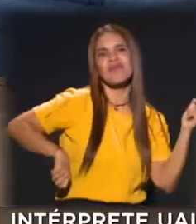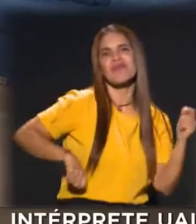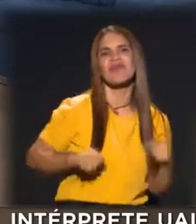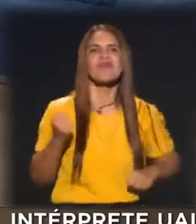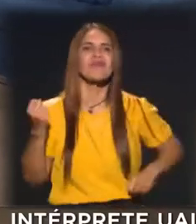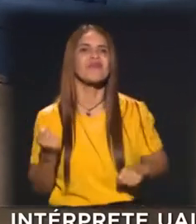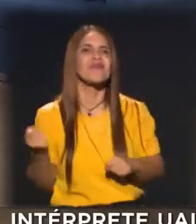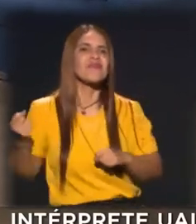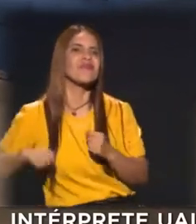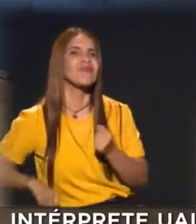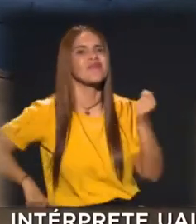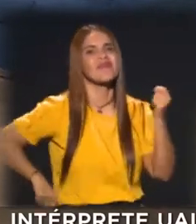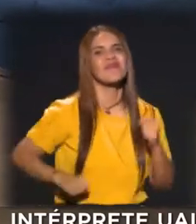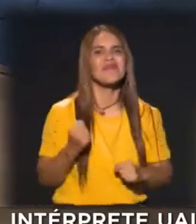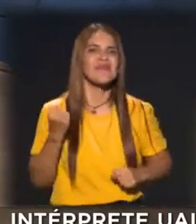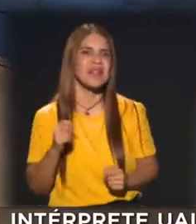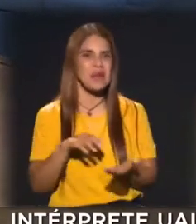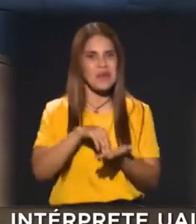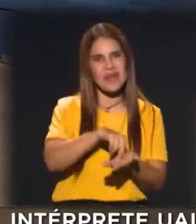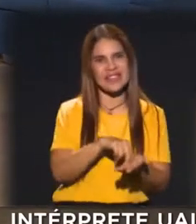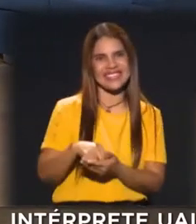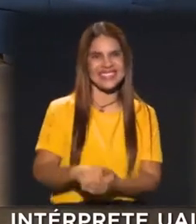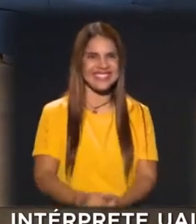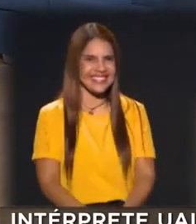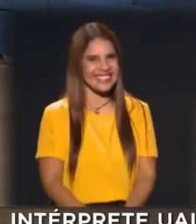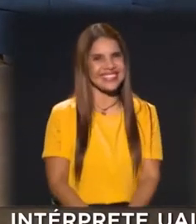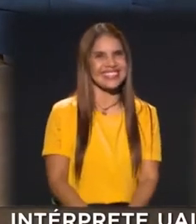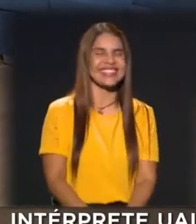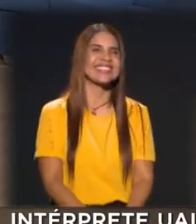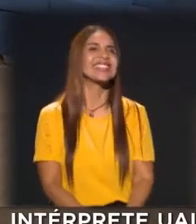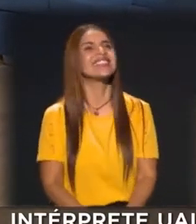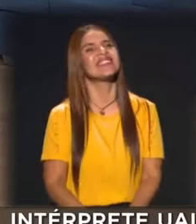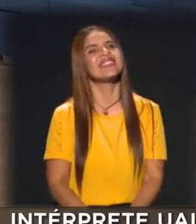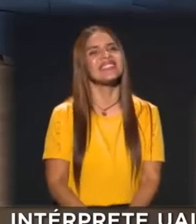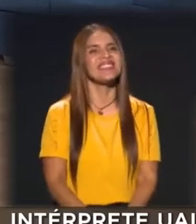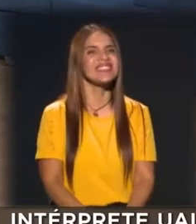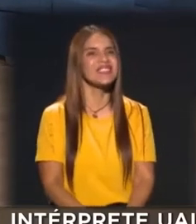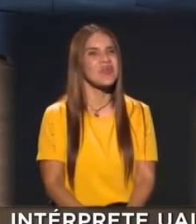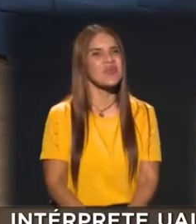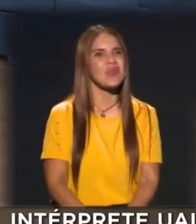¡Ey! ¡Pero qué sabor hay aquí! No. ¡Eso!